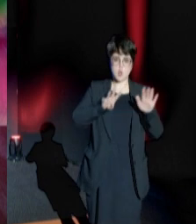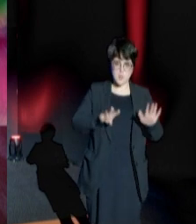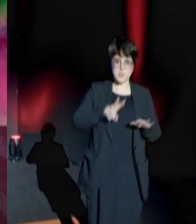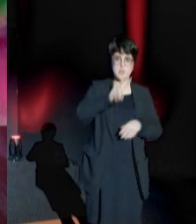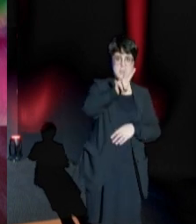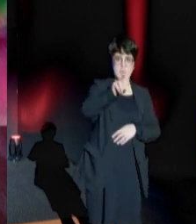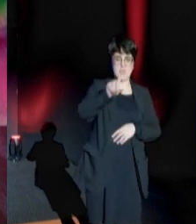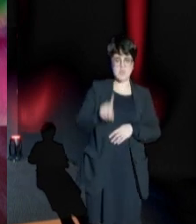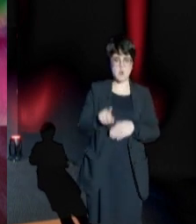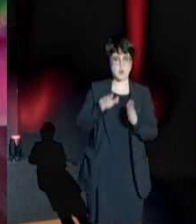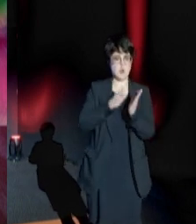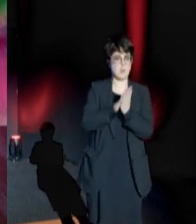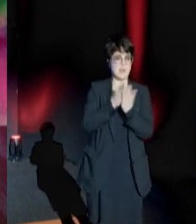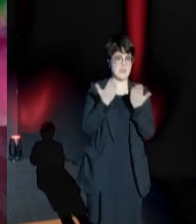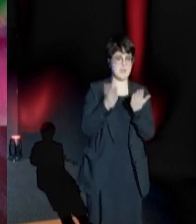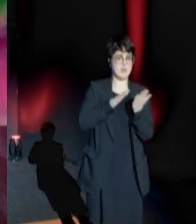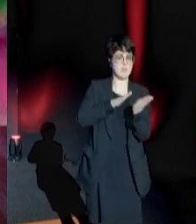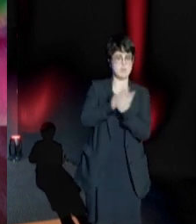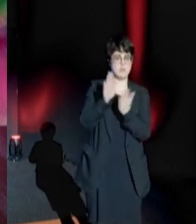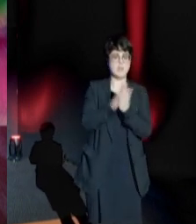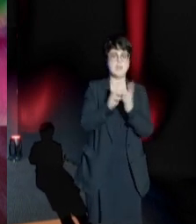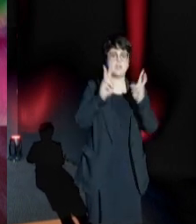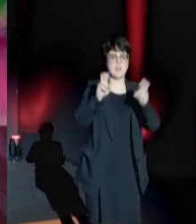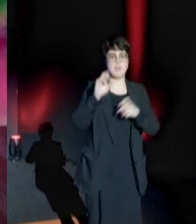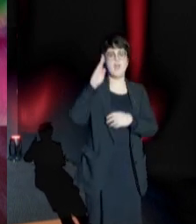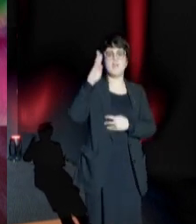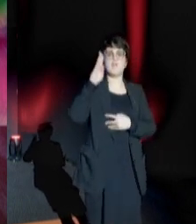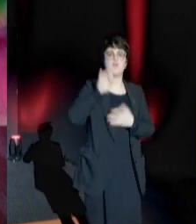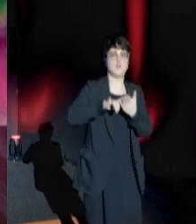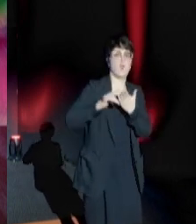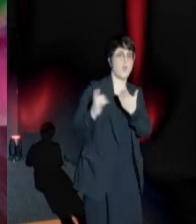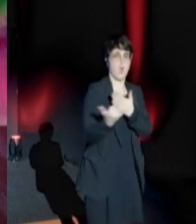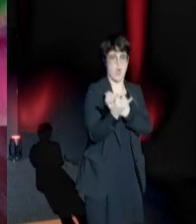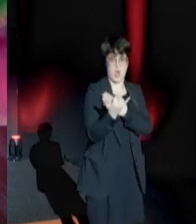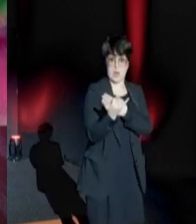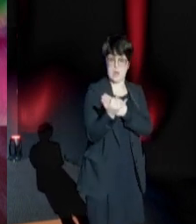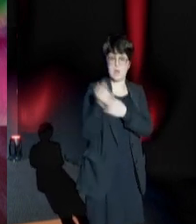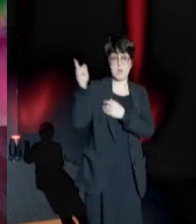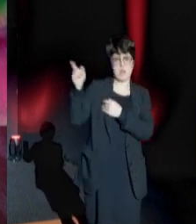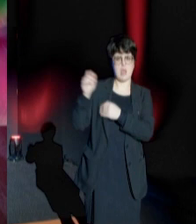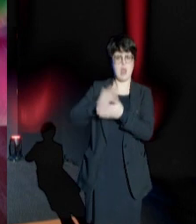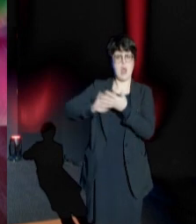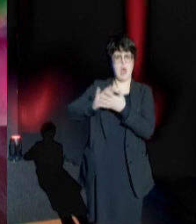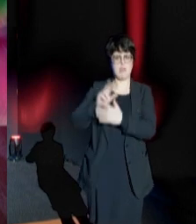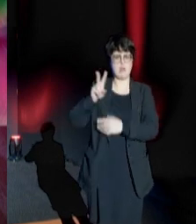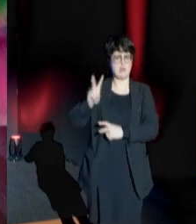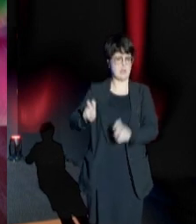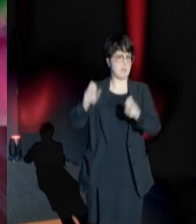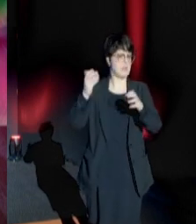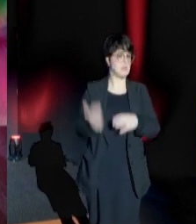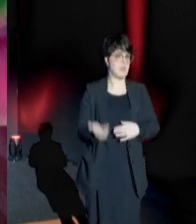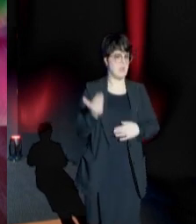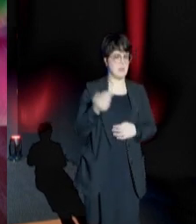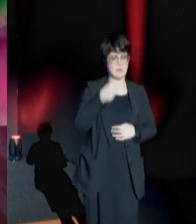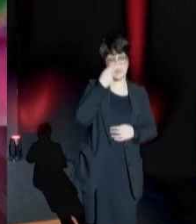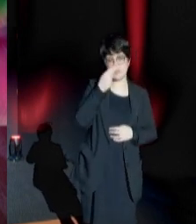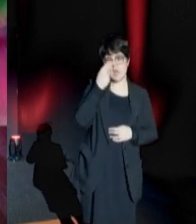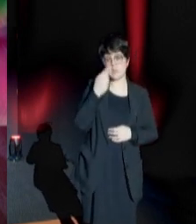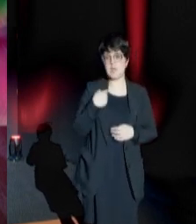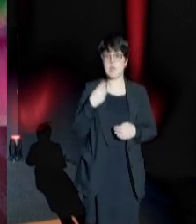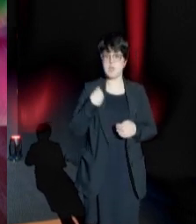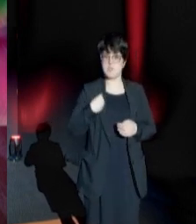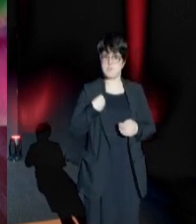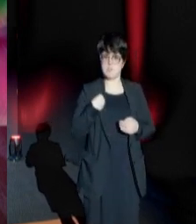trasus que básicamente de lo que hablaba era filosofía de lenguaje no y el tío hablaba de algo muy interesante decía no existe el